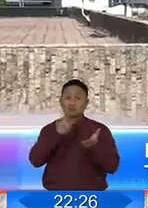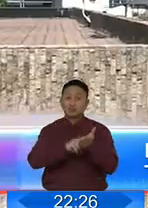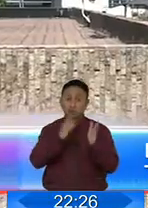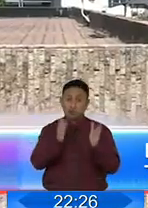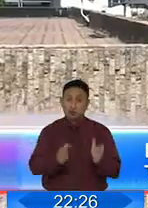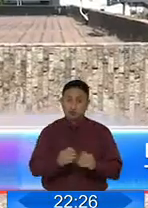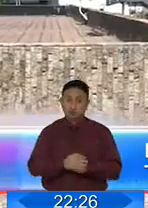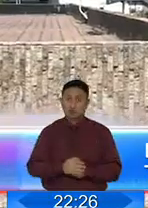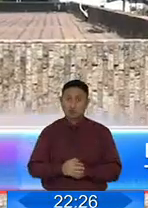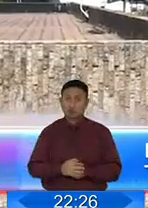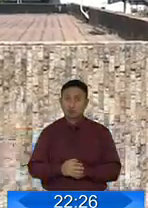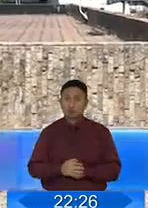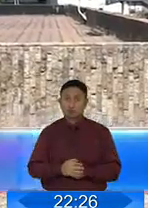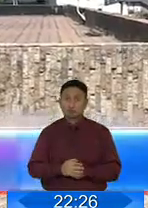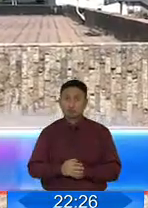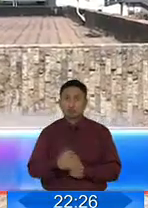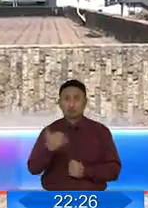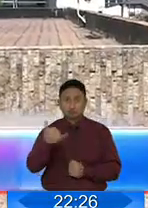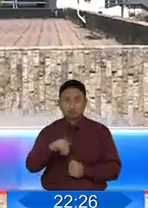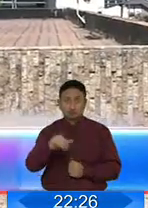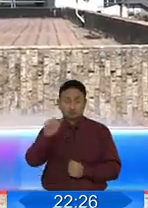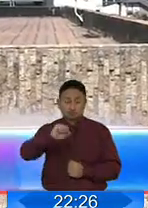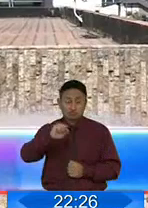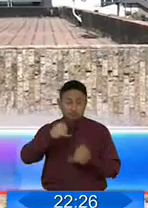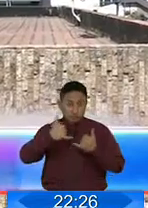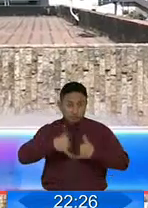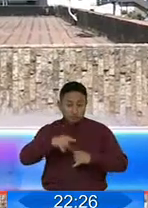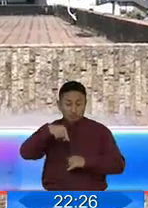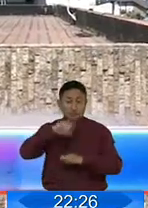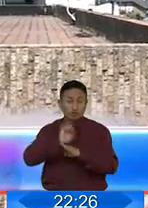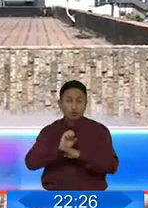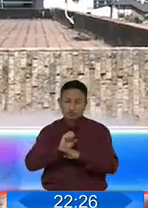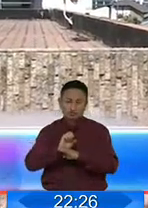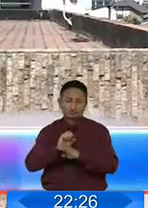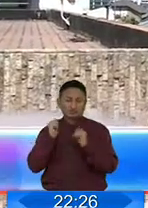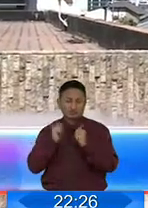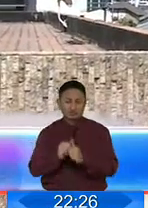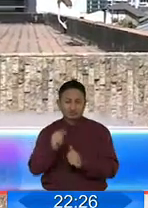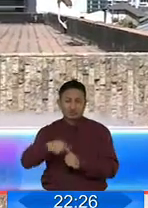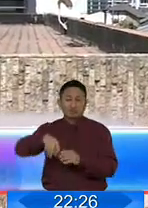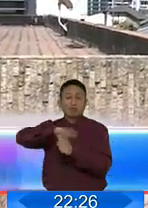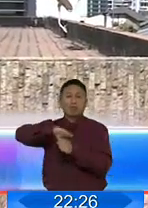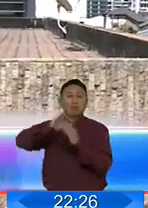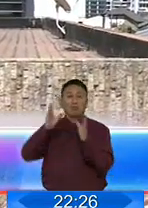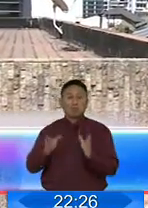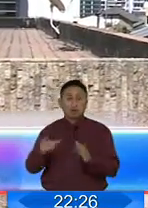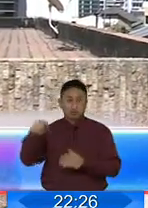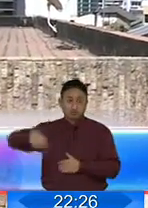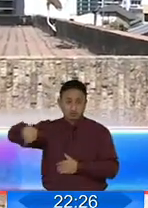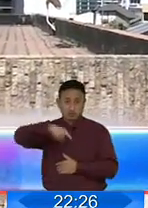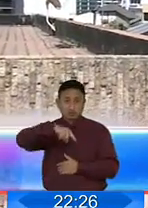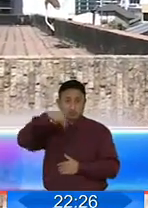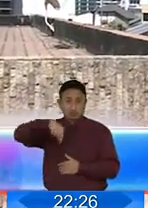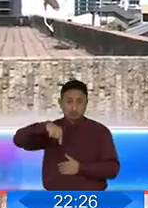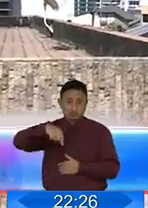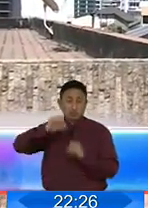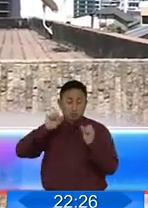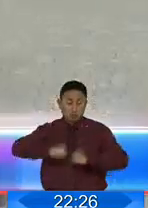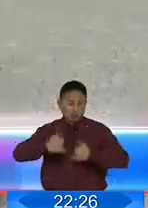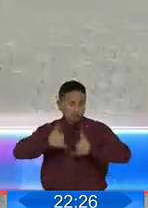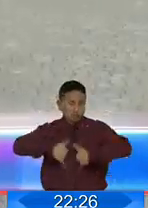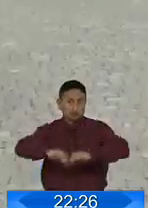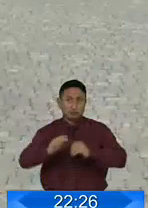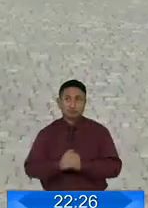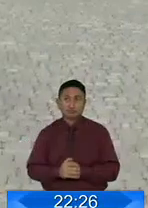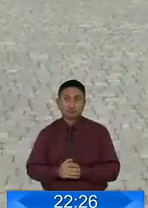Bien, eso está fluyendo realmente, no solamente en Ecuador, sino en cada uno de los consulados que están permitidos tramitar este tipo de visa.